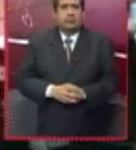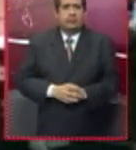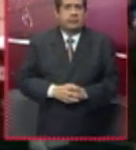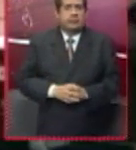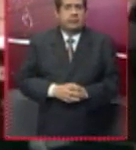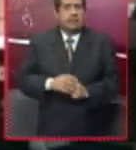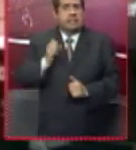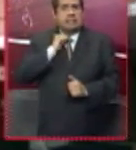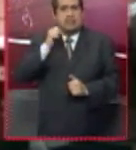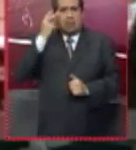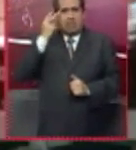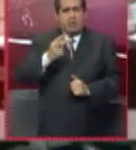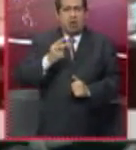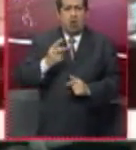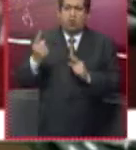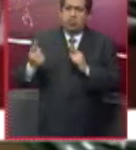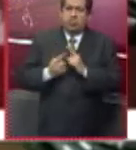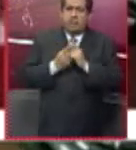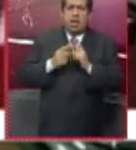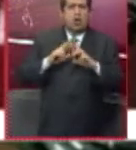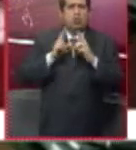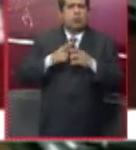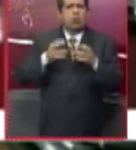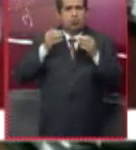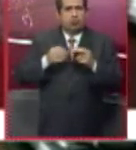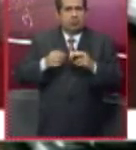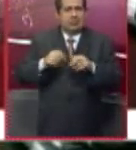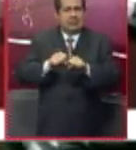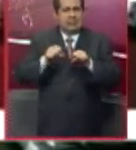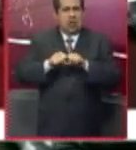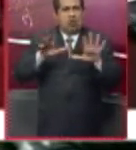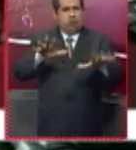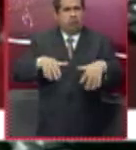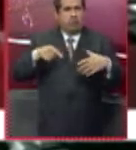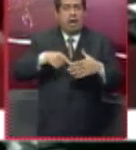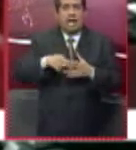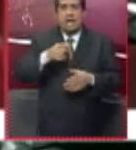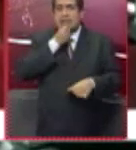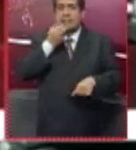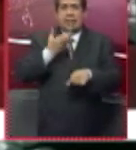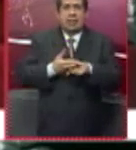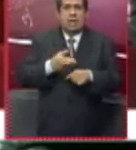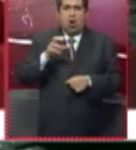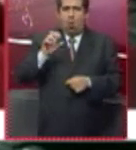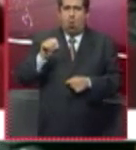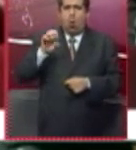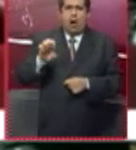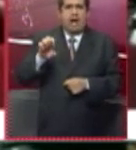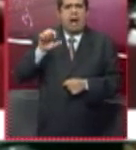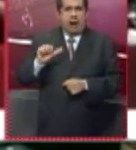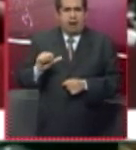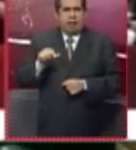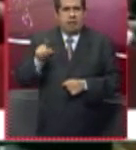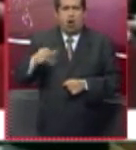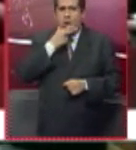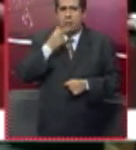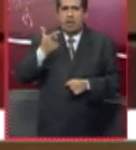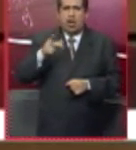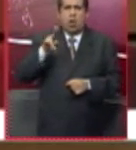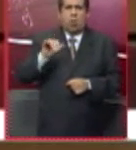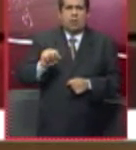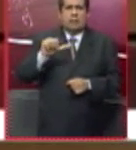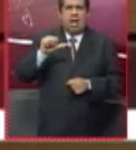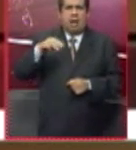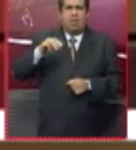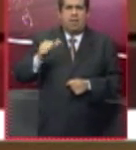de la República recibió en sesión solemne en su salón de sesiones al secretario general de la Organización de Estados Americanos, OEA,